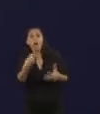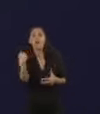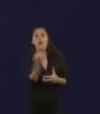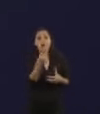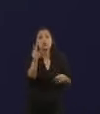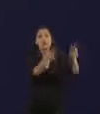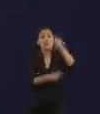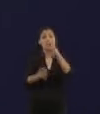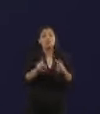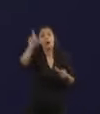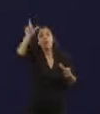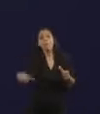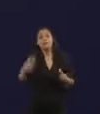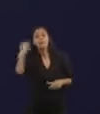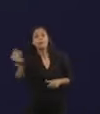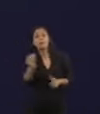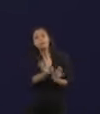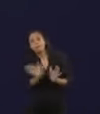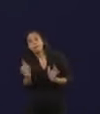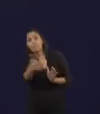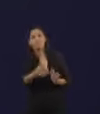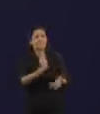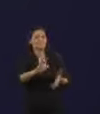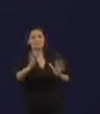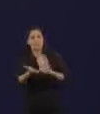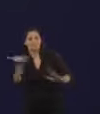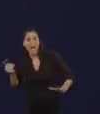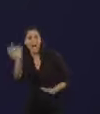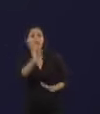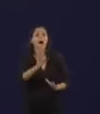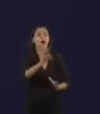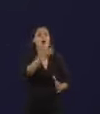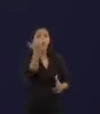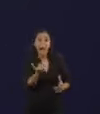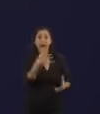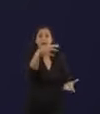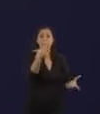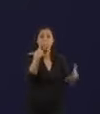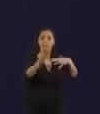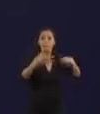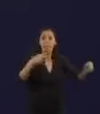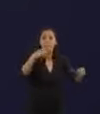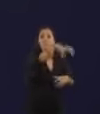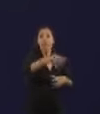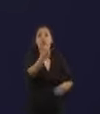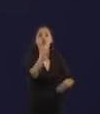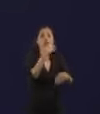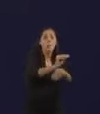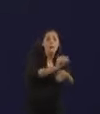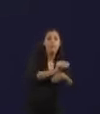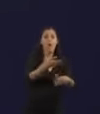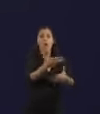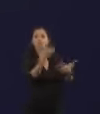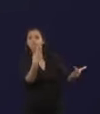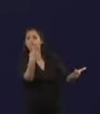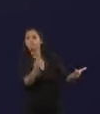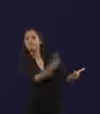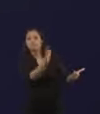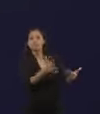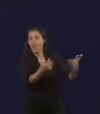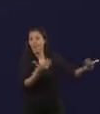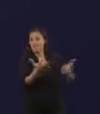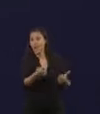haber corregido el tema en la compra de alimentos Al haber eliminado comedores que no O haber o haber dejado de asistir a comedores